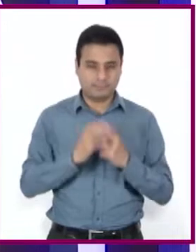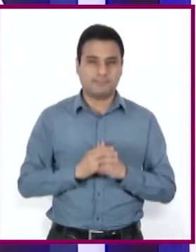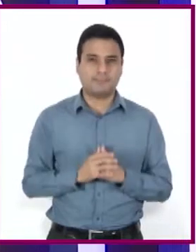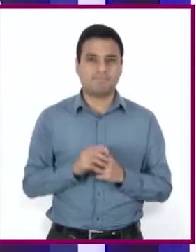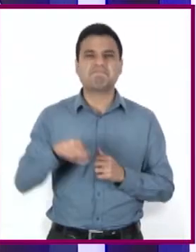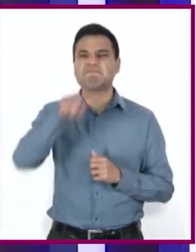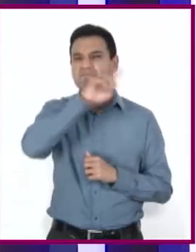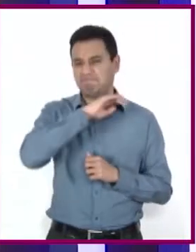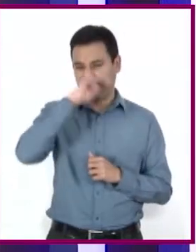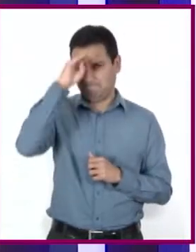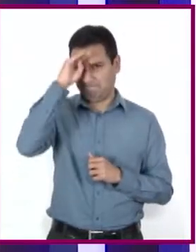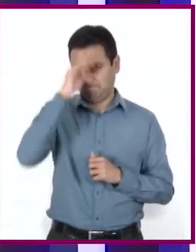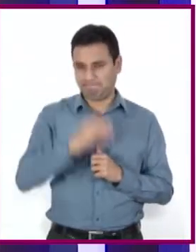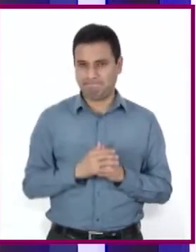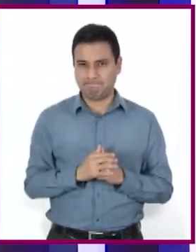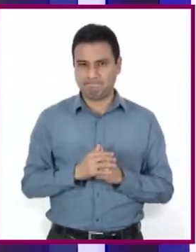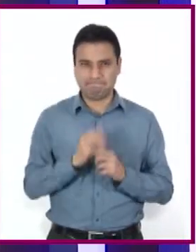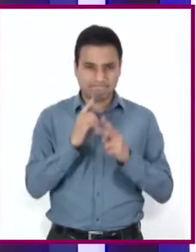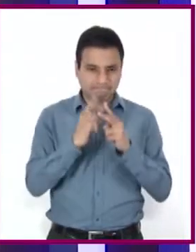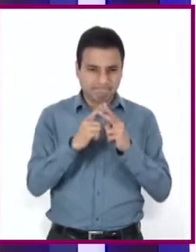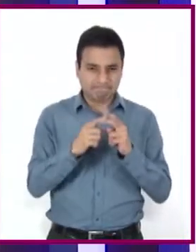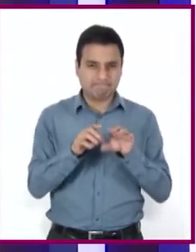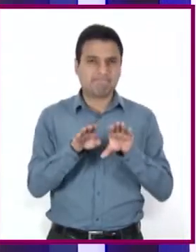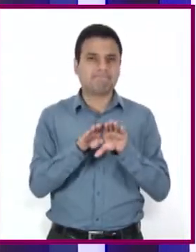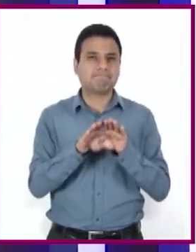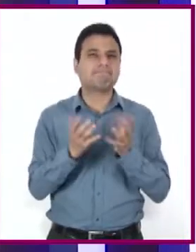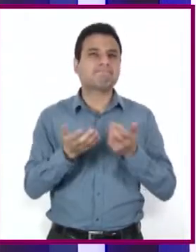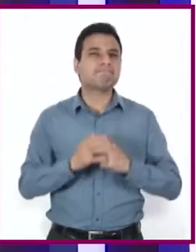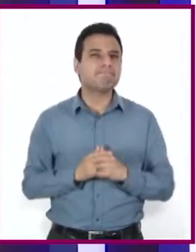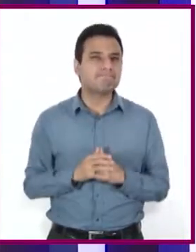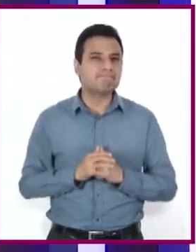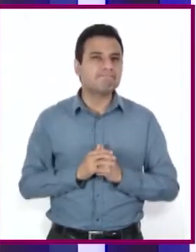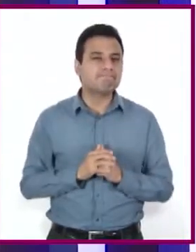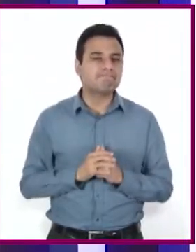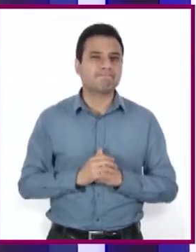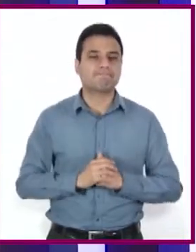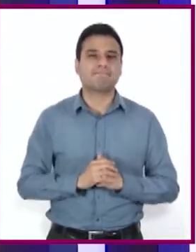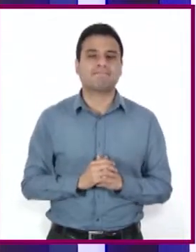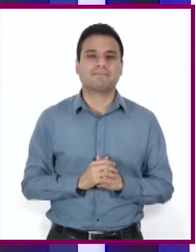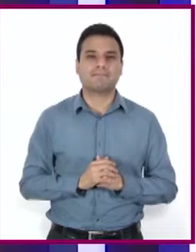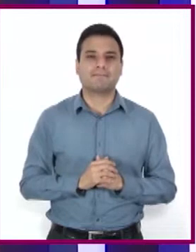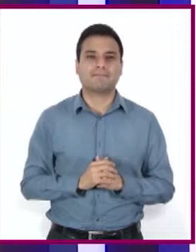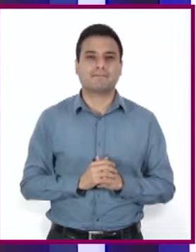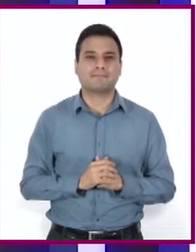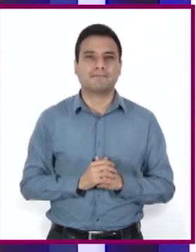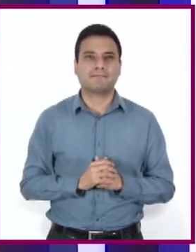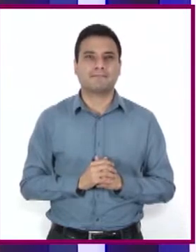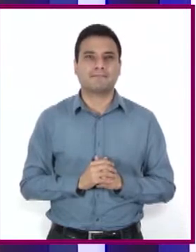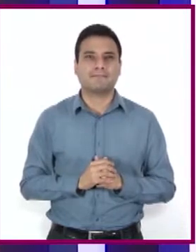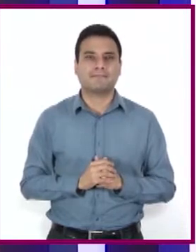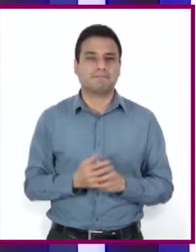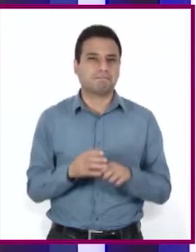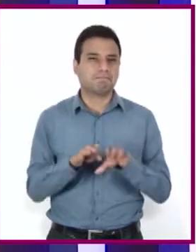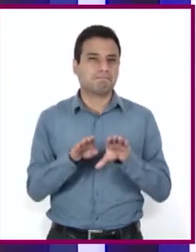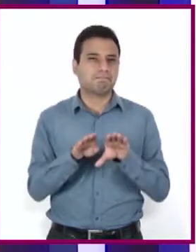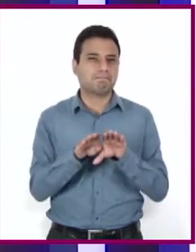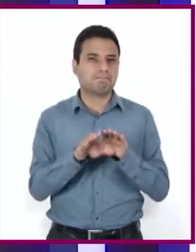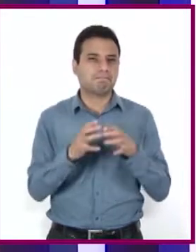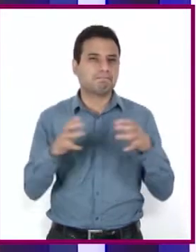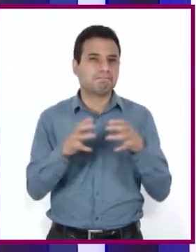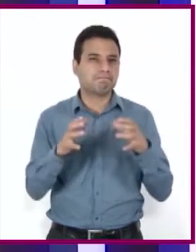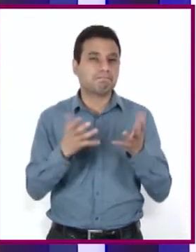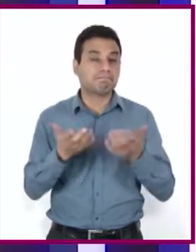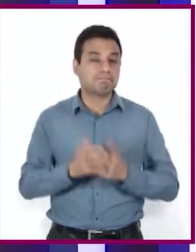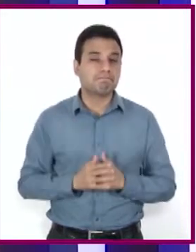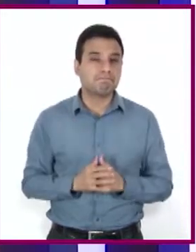¿Qué piensan? ¿Qué se necesita realizar para determinar el volumen que ocupa una masa de 13.5